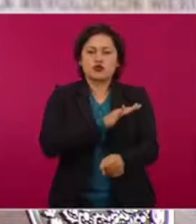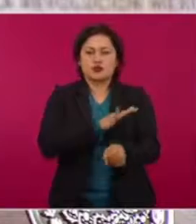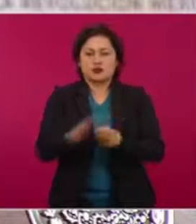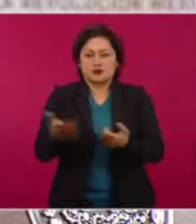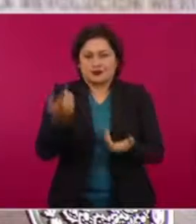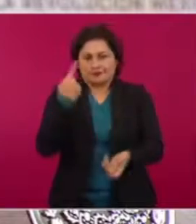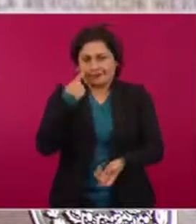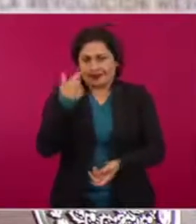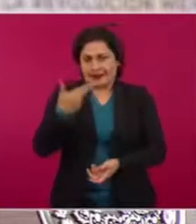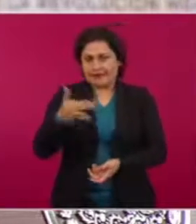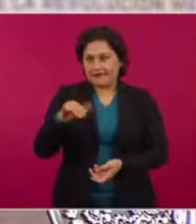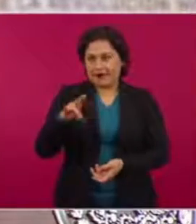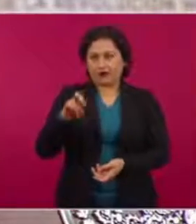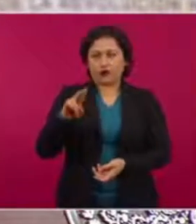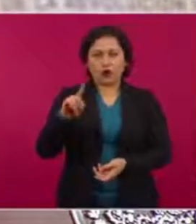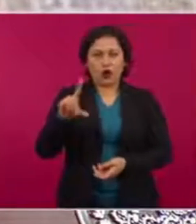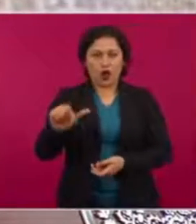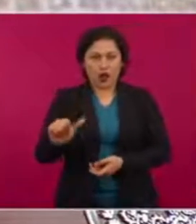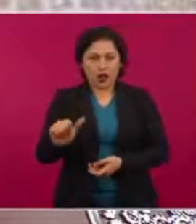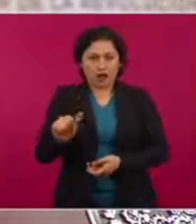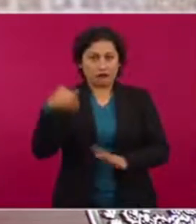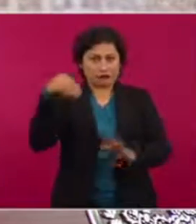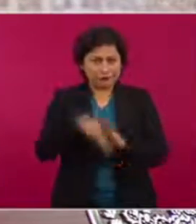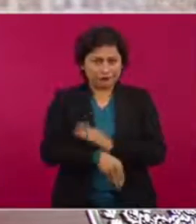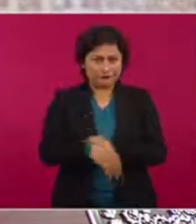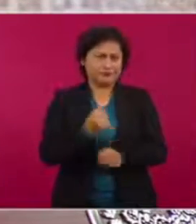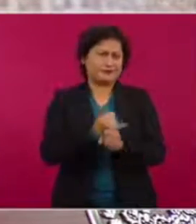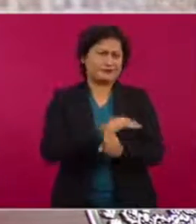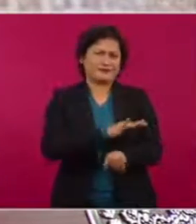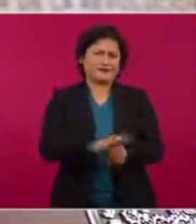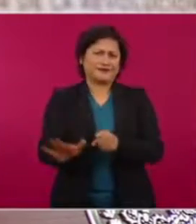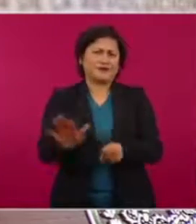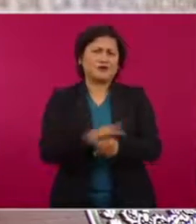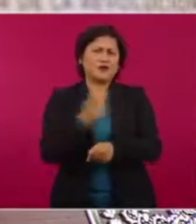porque les dieron mucho.